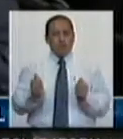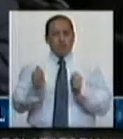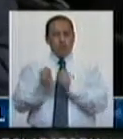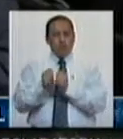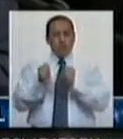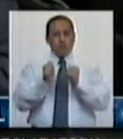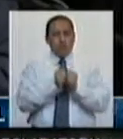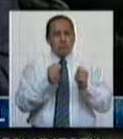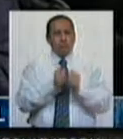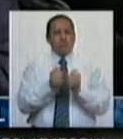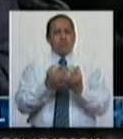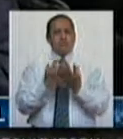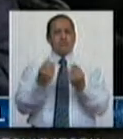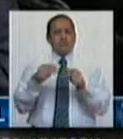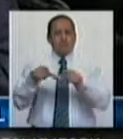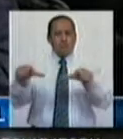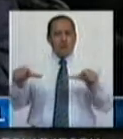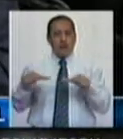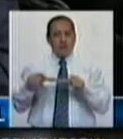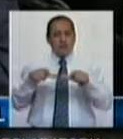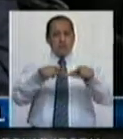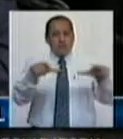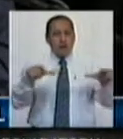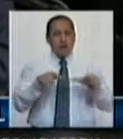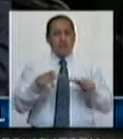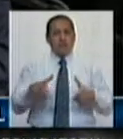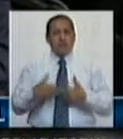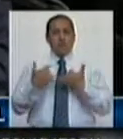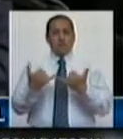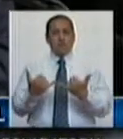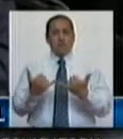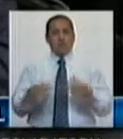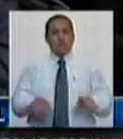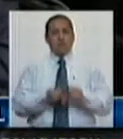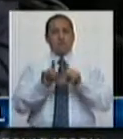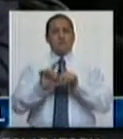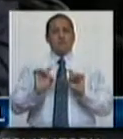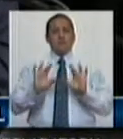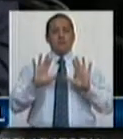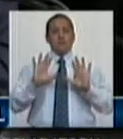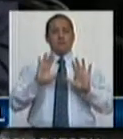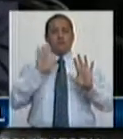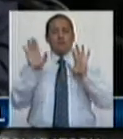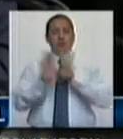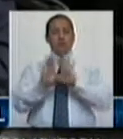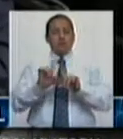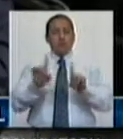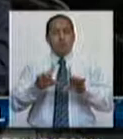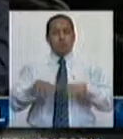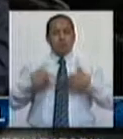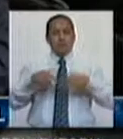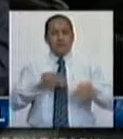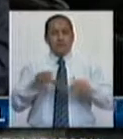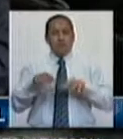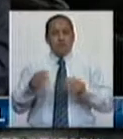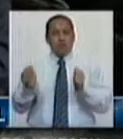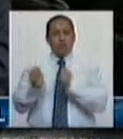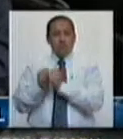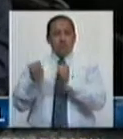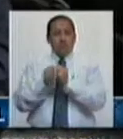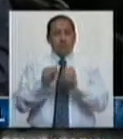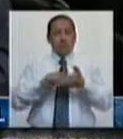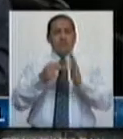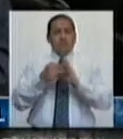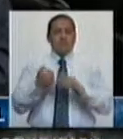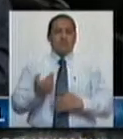articular vastos territorios, que hoy día probablemente no podríamos hacerlo todos juntos, lo que se